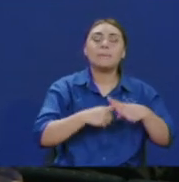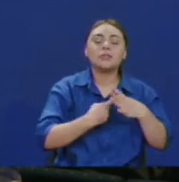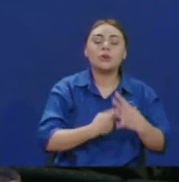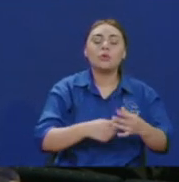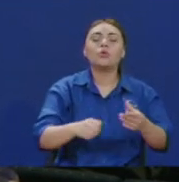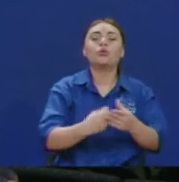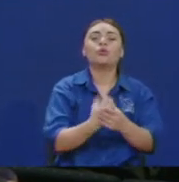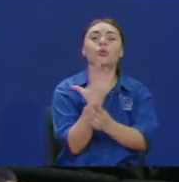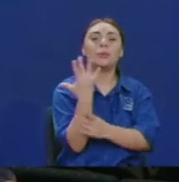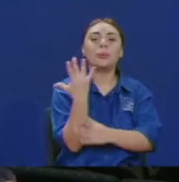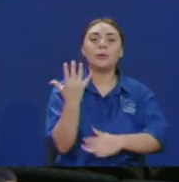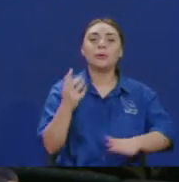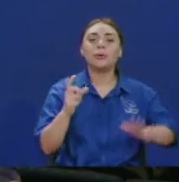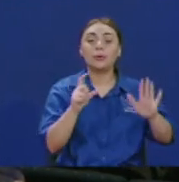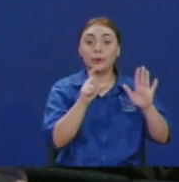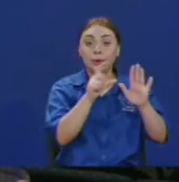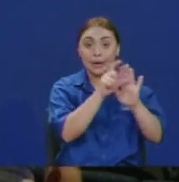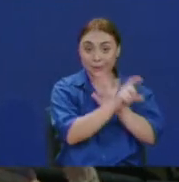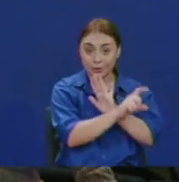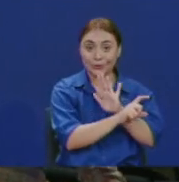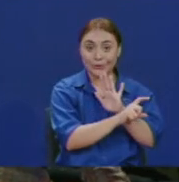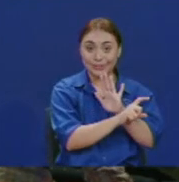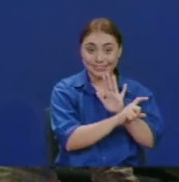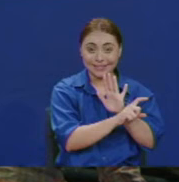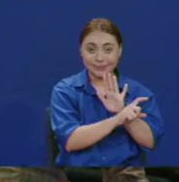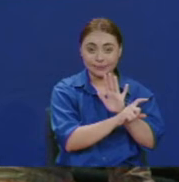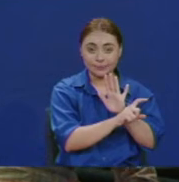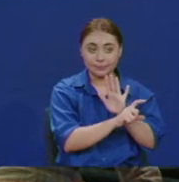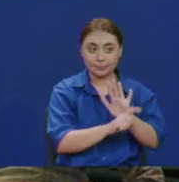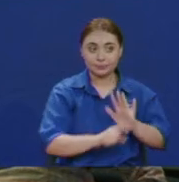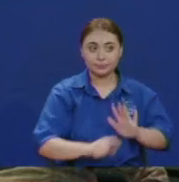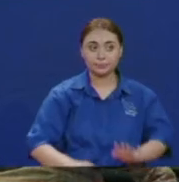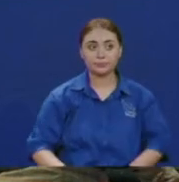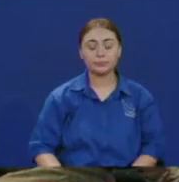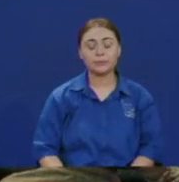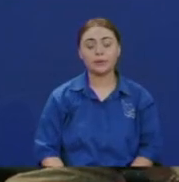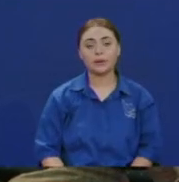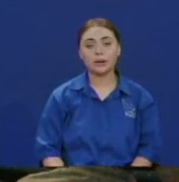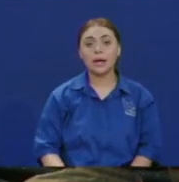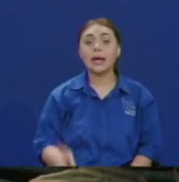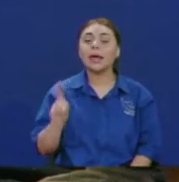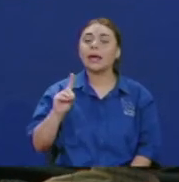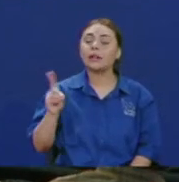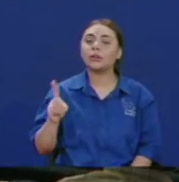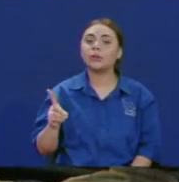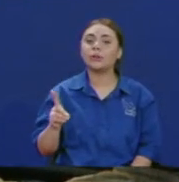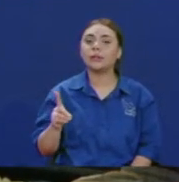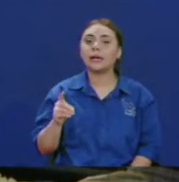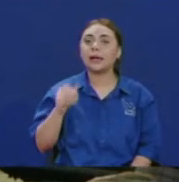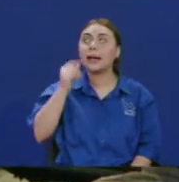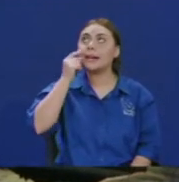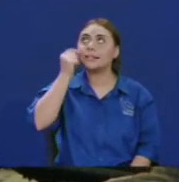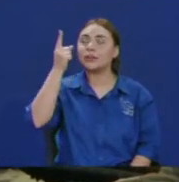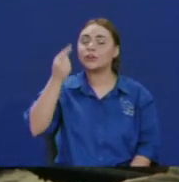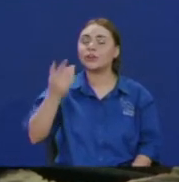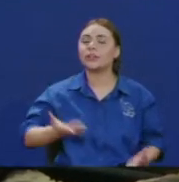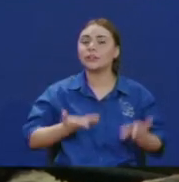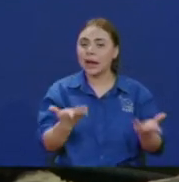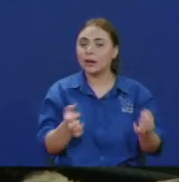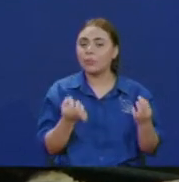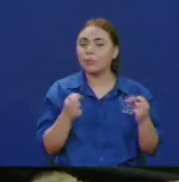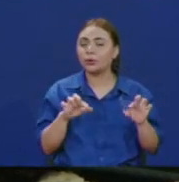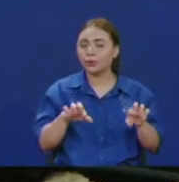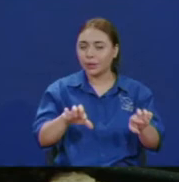tal manera que esos cuadros que nosotros vemos, que se llaman cuadro de la última cena, deberían de cambiar el nombre y